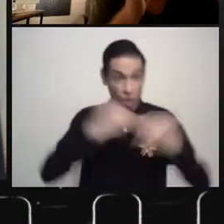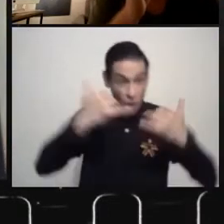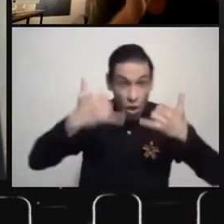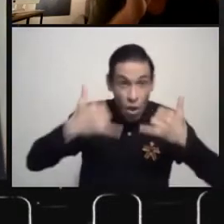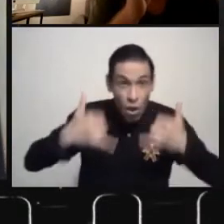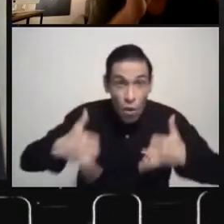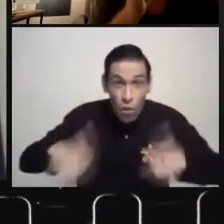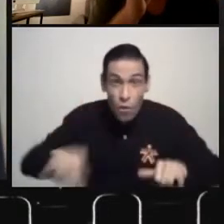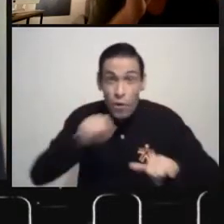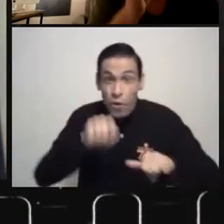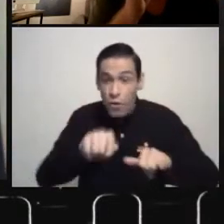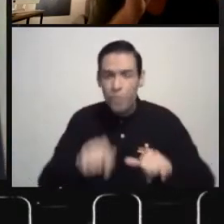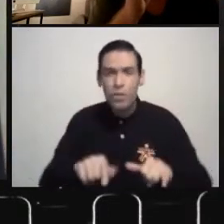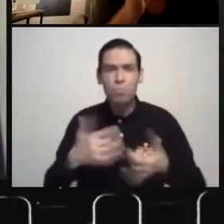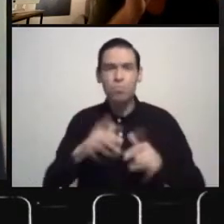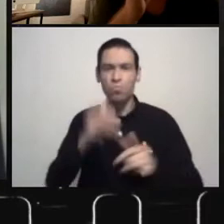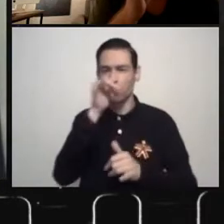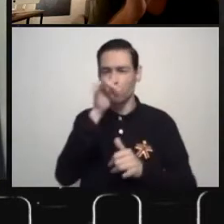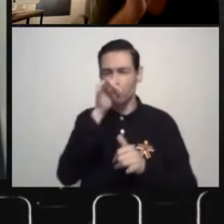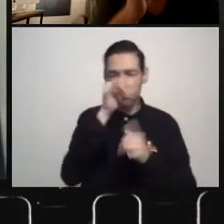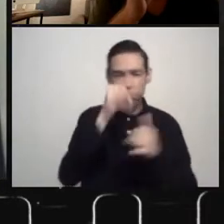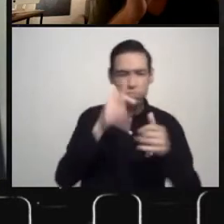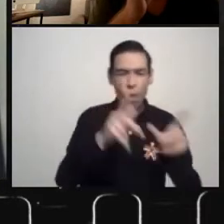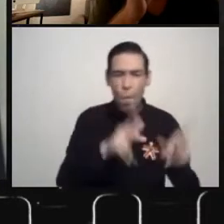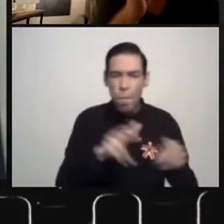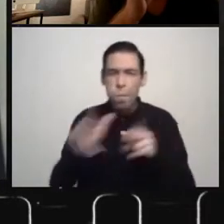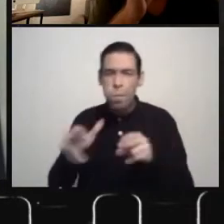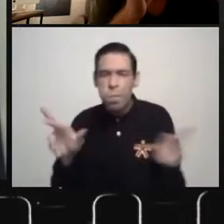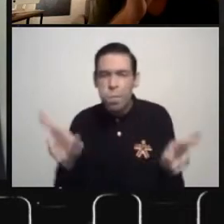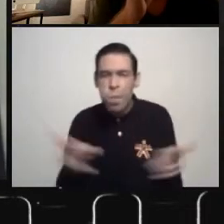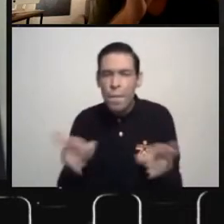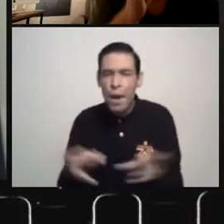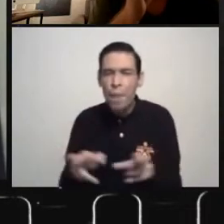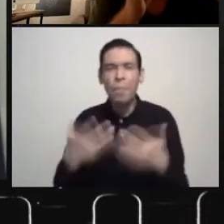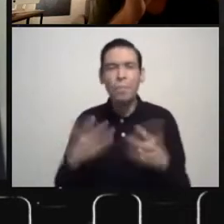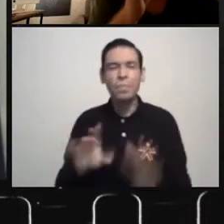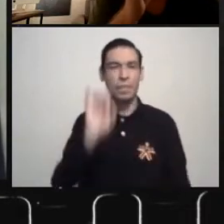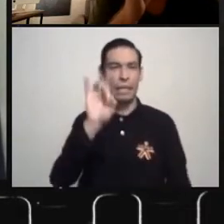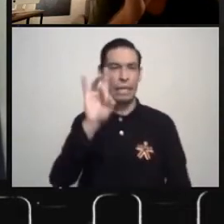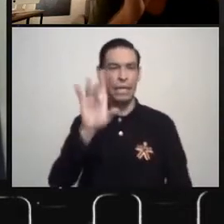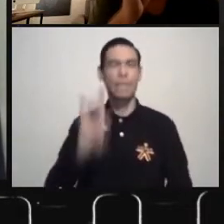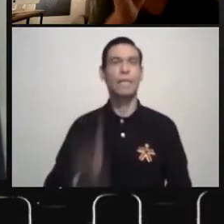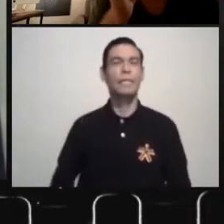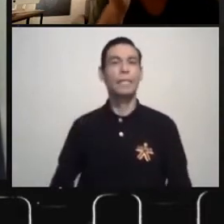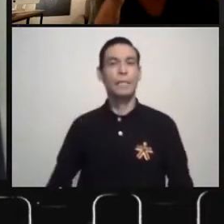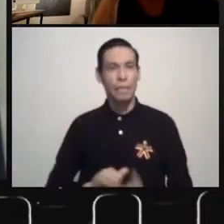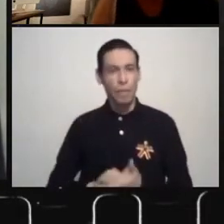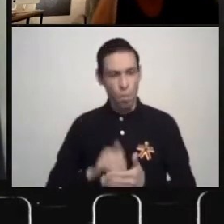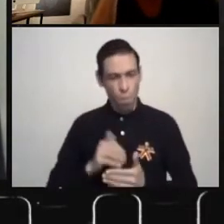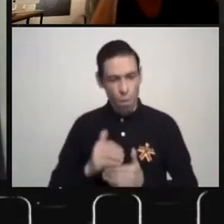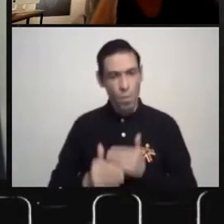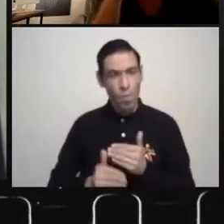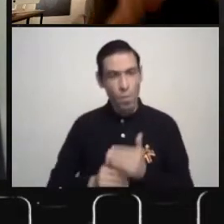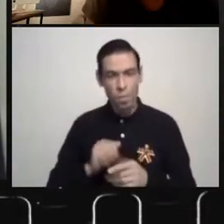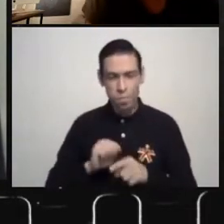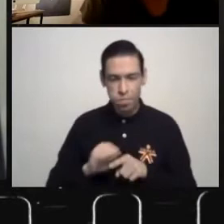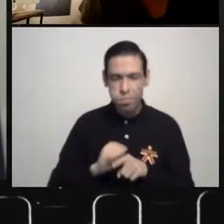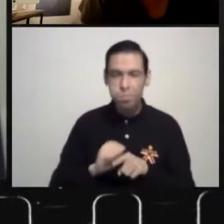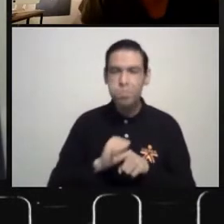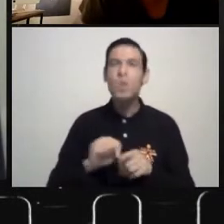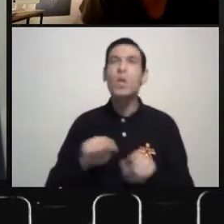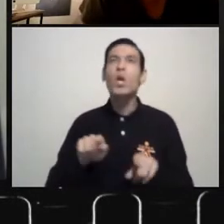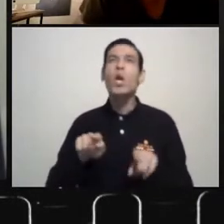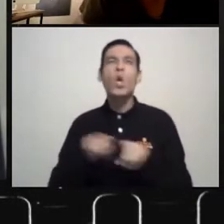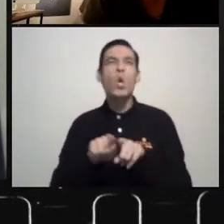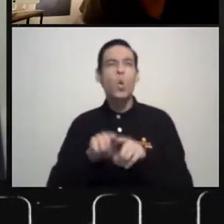de la Javeriana, y realmente ahí pues como realmente perfeccionando, bueno, no perfeccionando, no, aprendiendo el